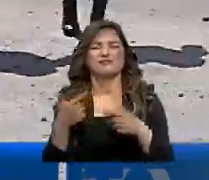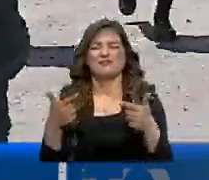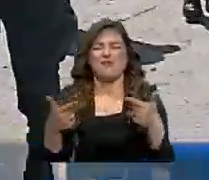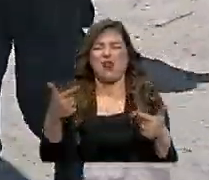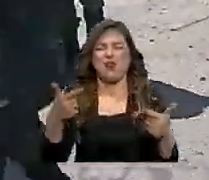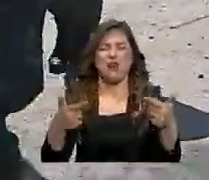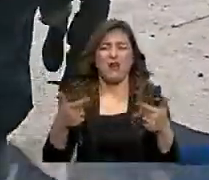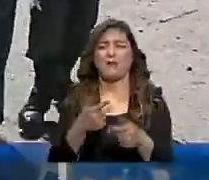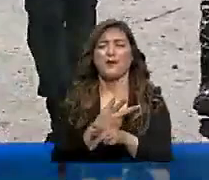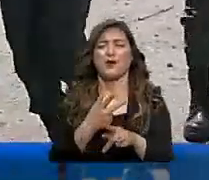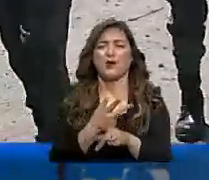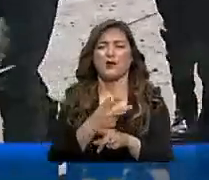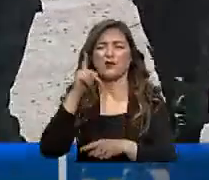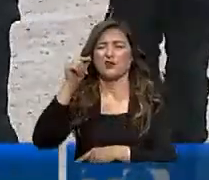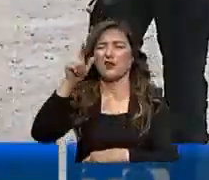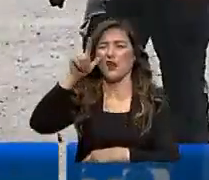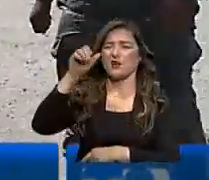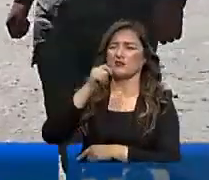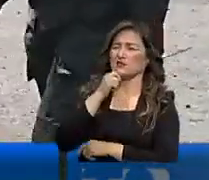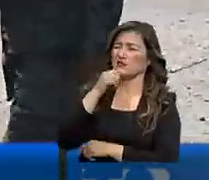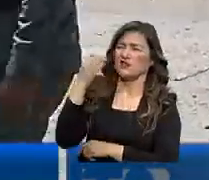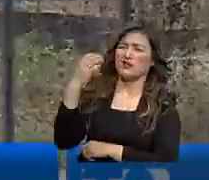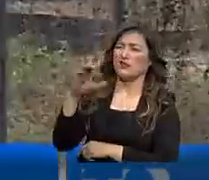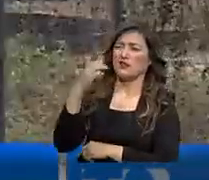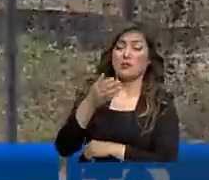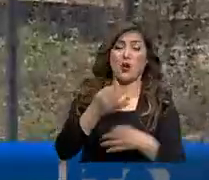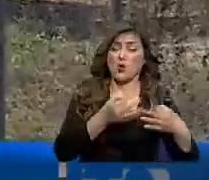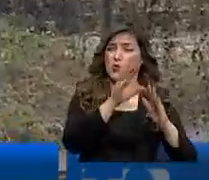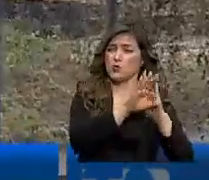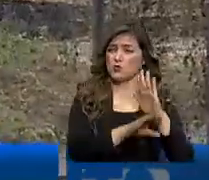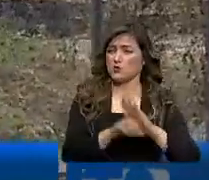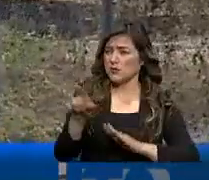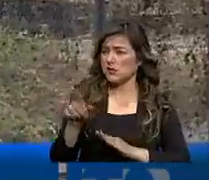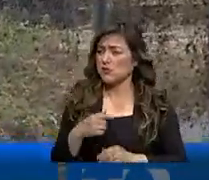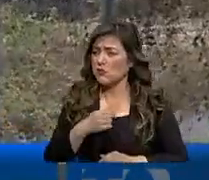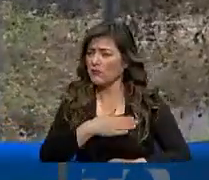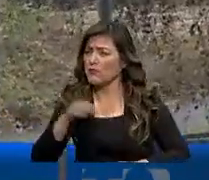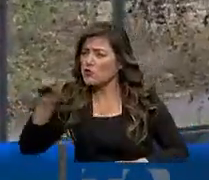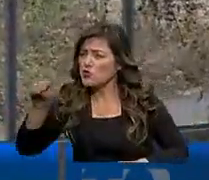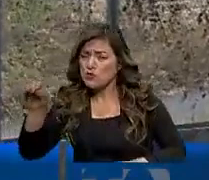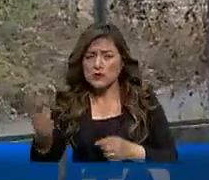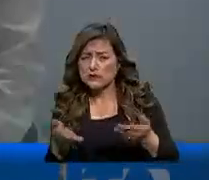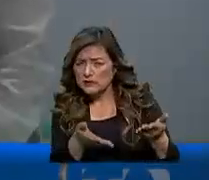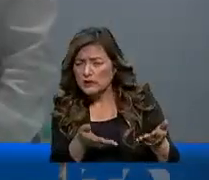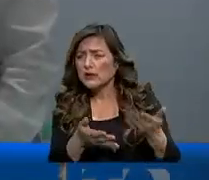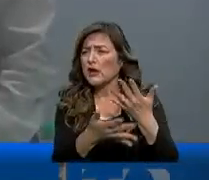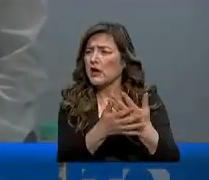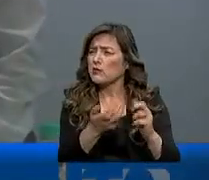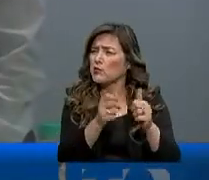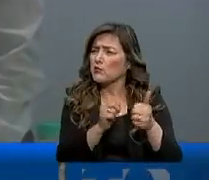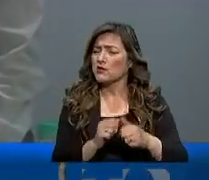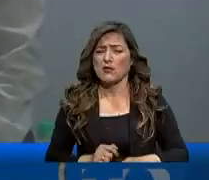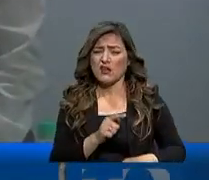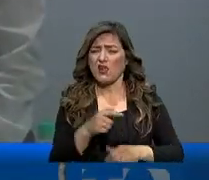decisión levantó críticas contra el gobierno, que ya había recibido varios exhortos para empezar a tomar decisiones ante una crisis heredada. Bernarda